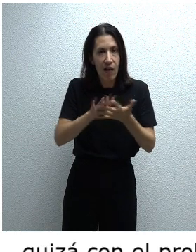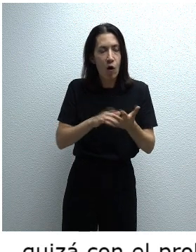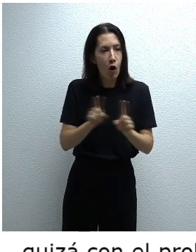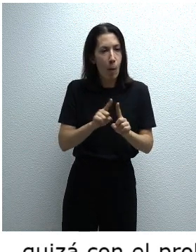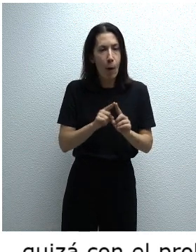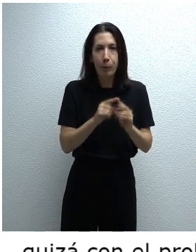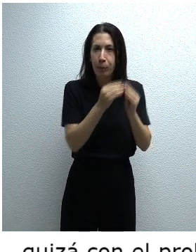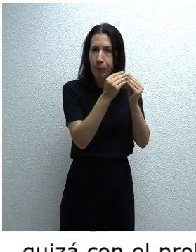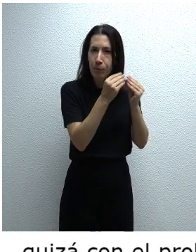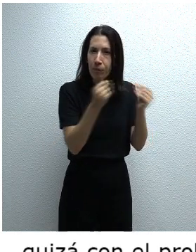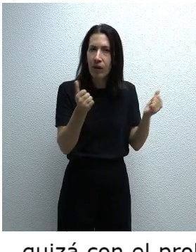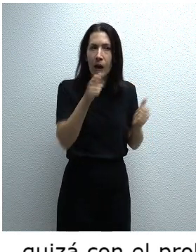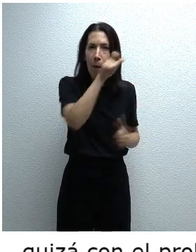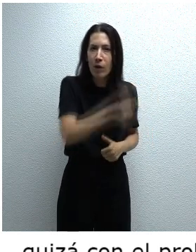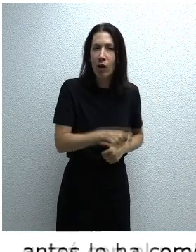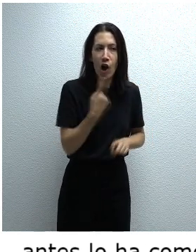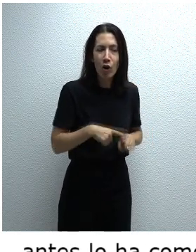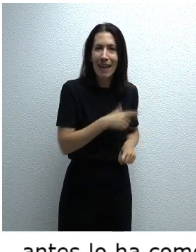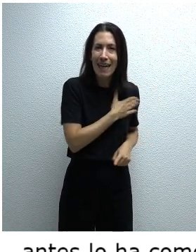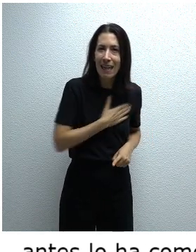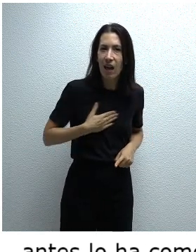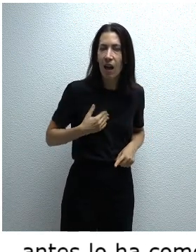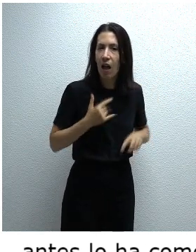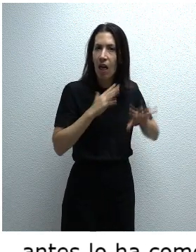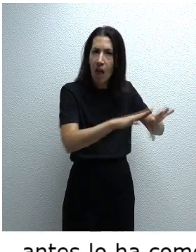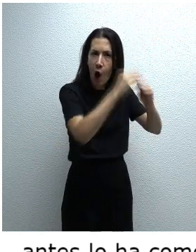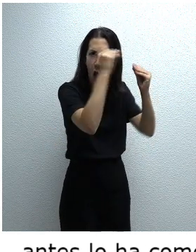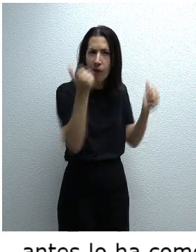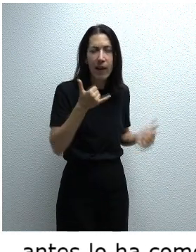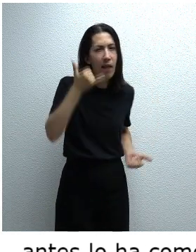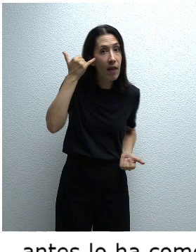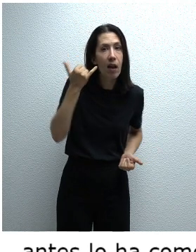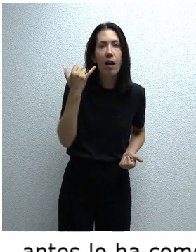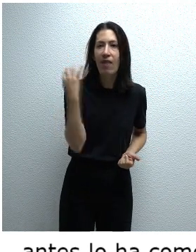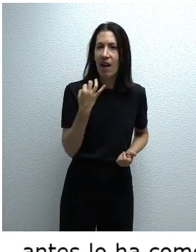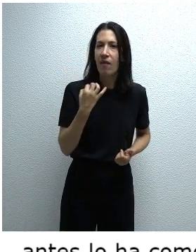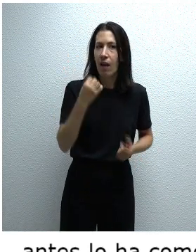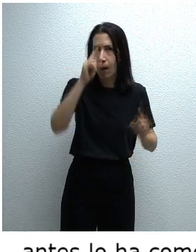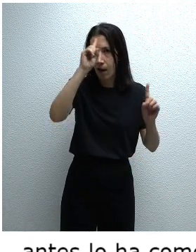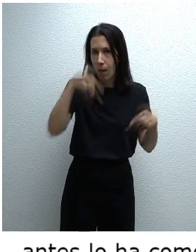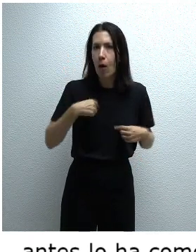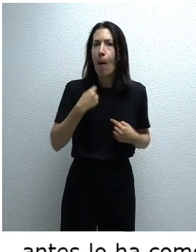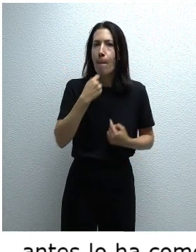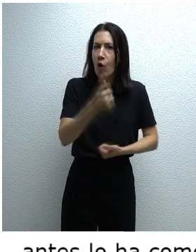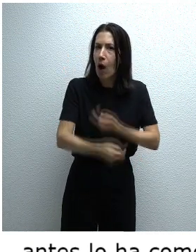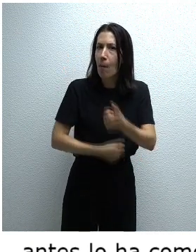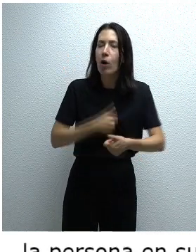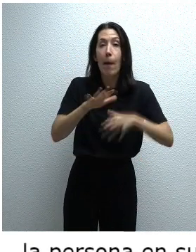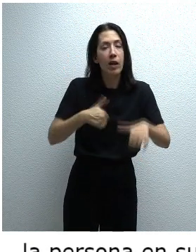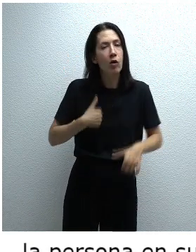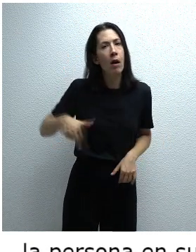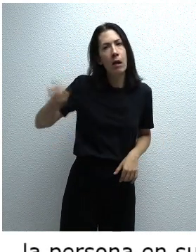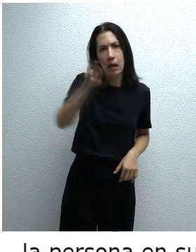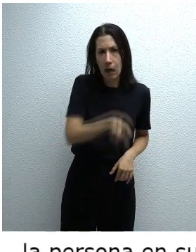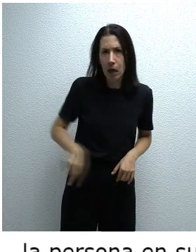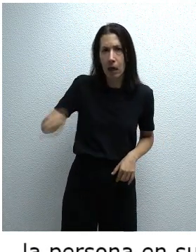deja ver a la persona en su esencia. Y esto lo tenemos que ir aprendiendo con el esfuerzo de todos, y no me canso de